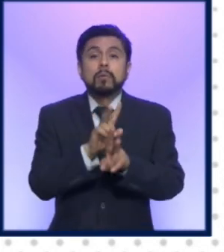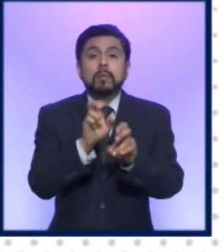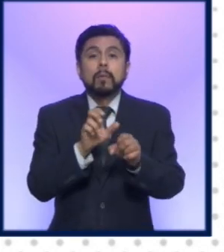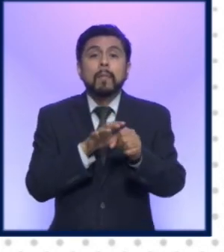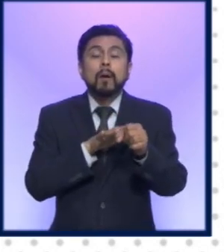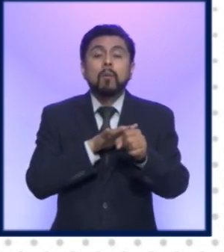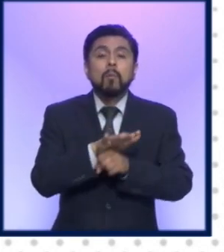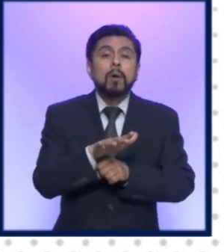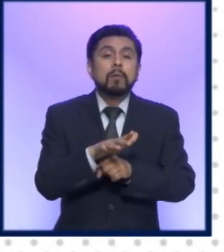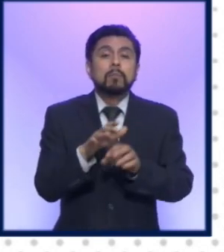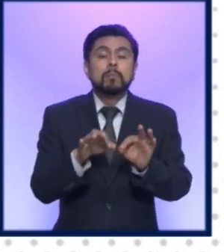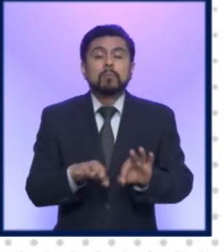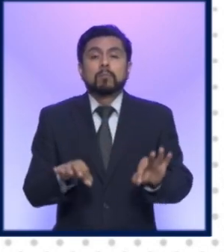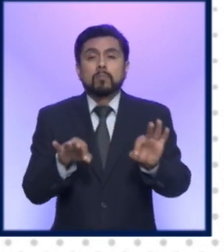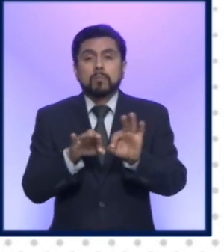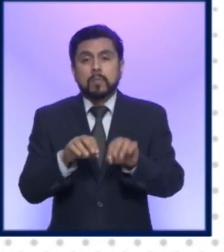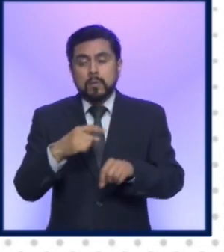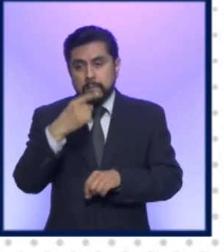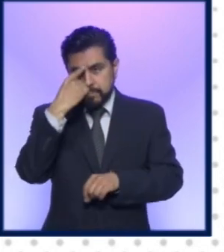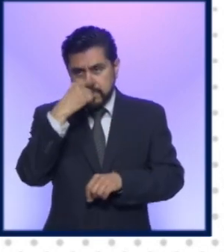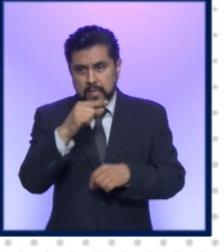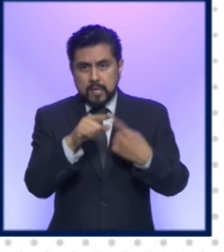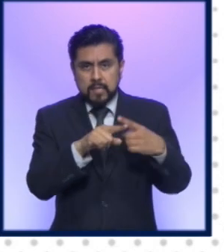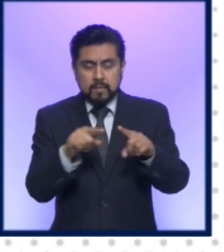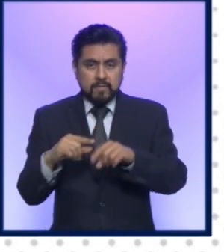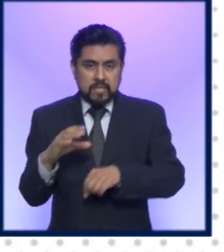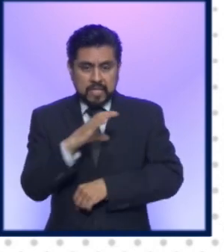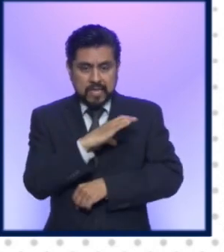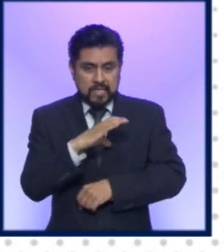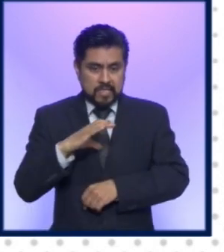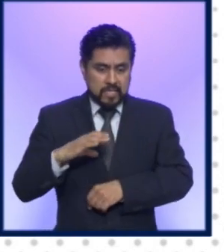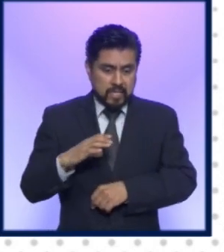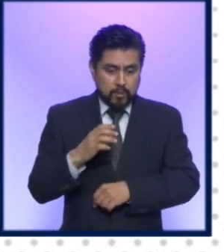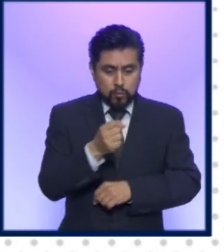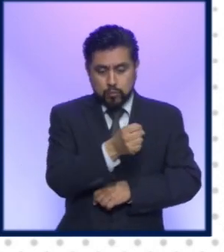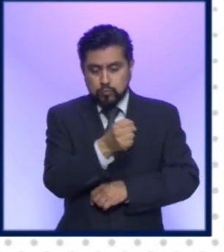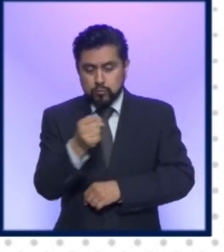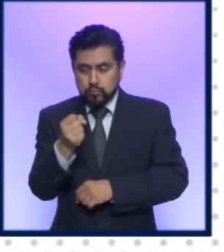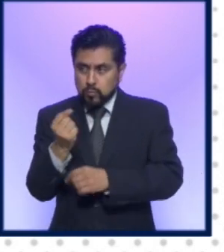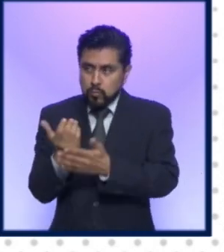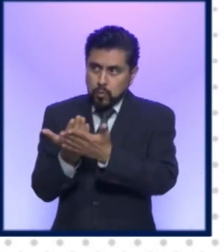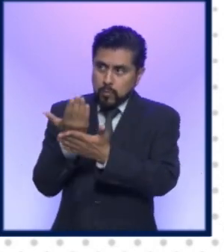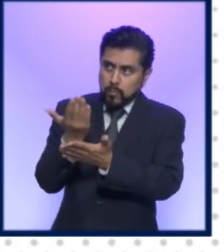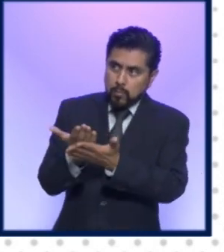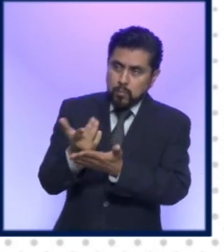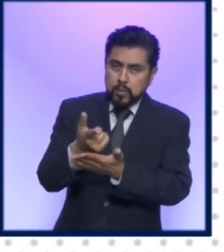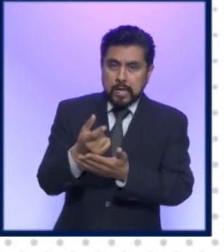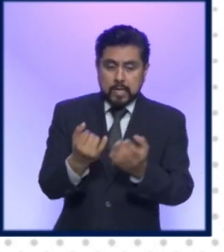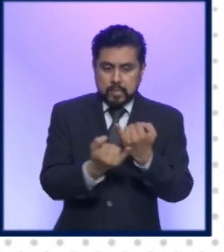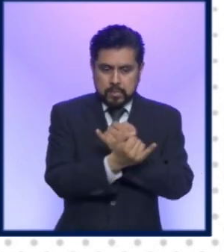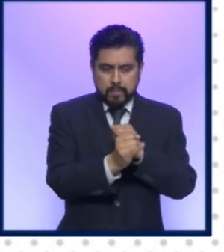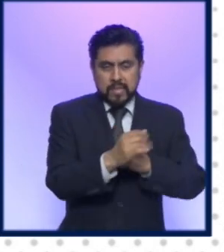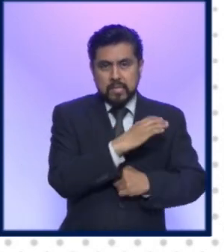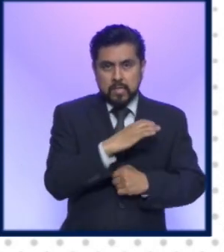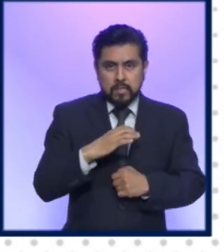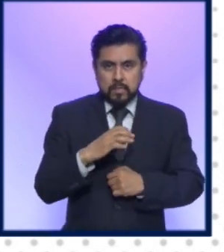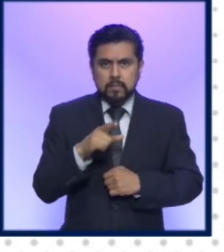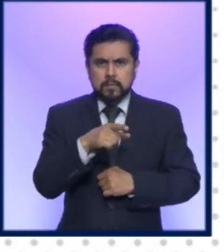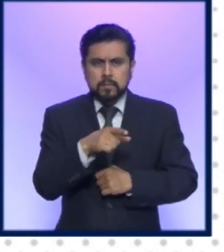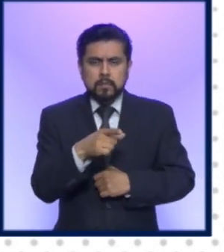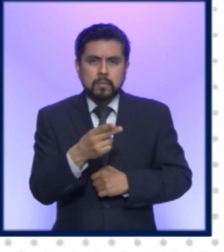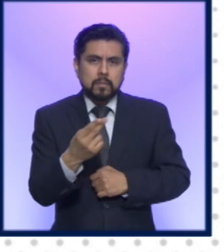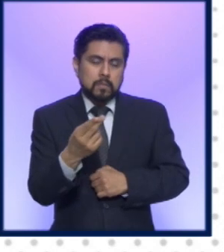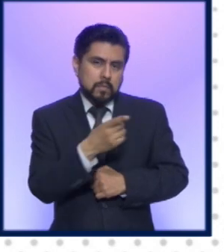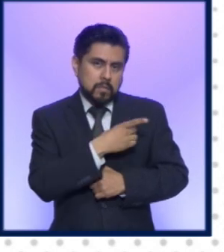relacionado con la postulación de candidaturas independientes quienes también están sujetos o sujetas a